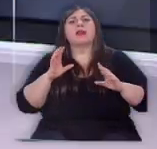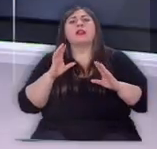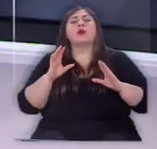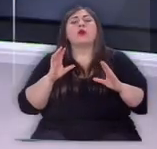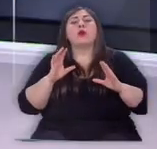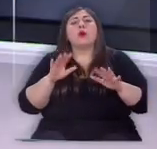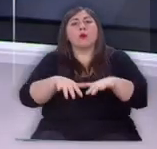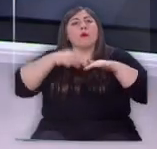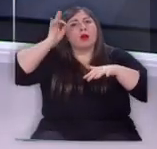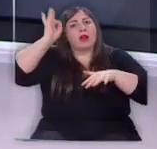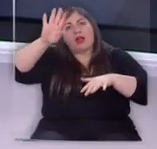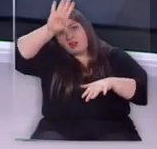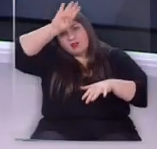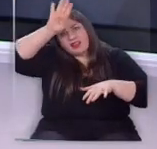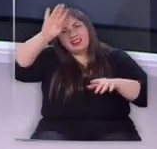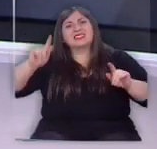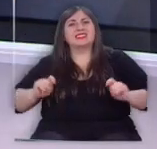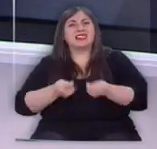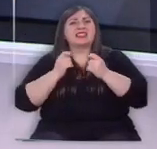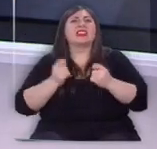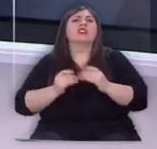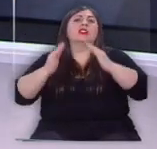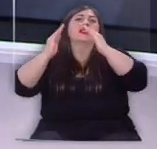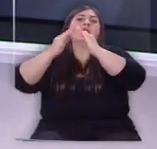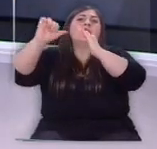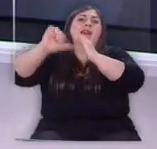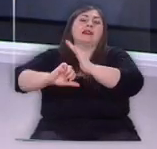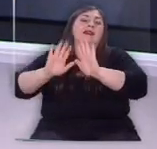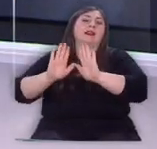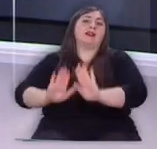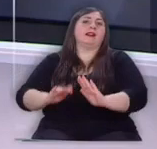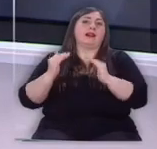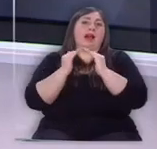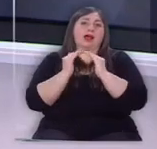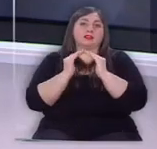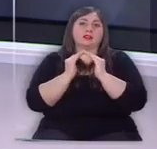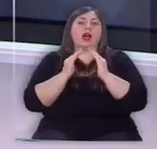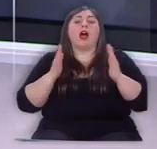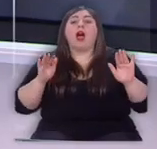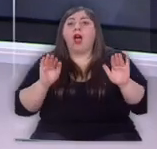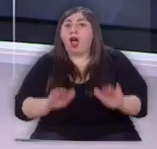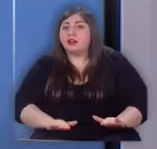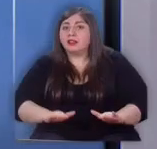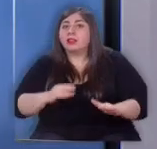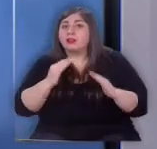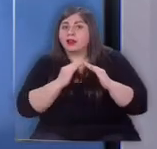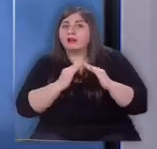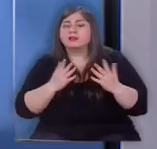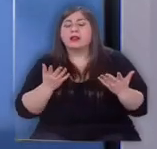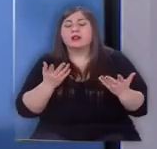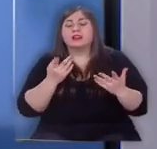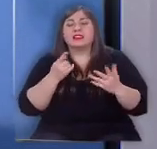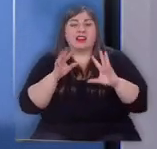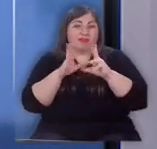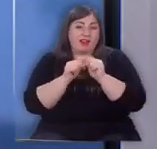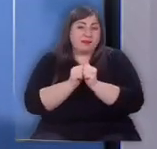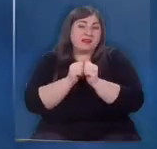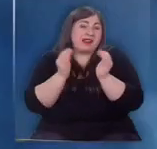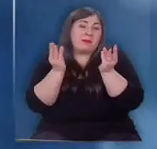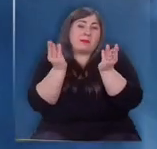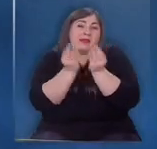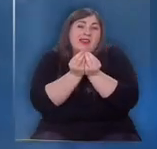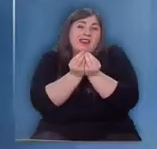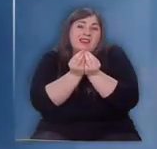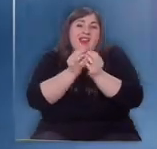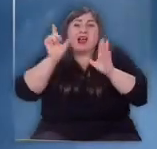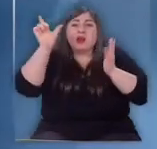evangélicos, que se ha tendido a idealizar esto del quédate en casa y la cuarentena en lugares pequeños, con familias muy numerosas, como ocurre también en La Pintana, ¿no? Donde los